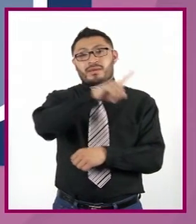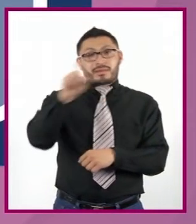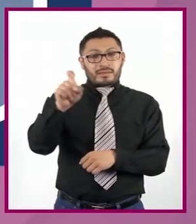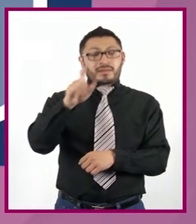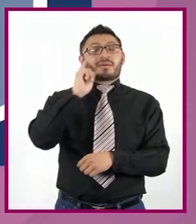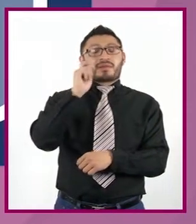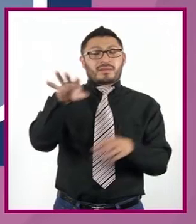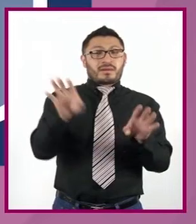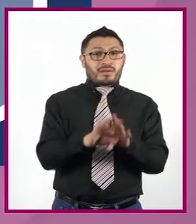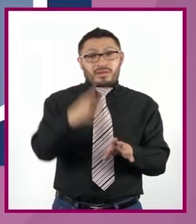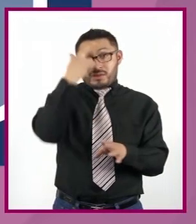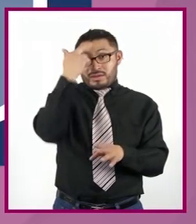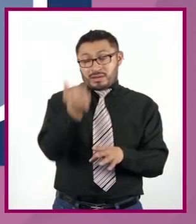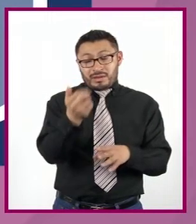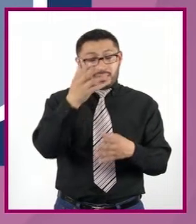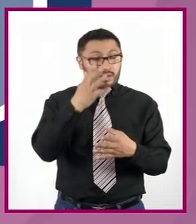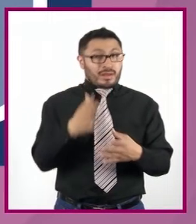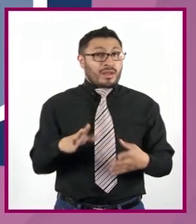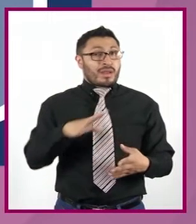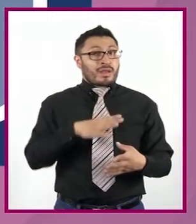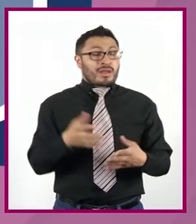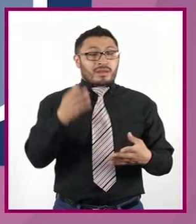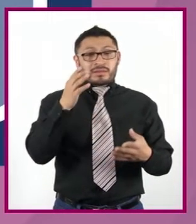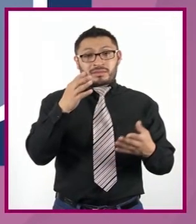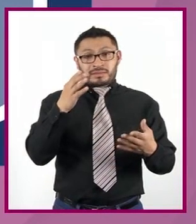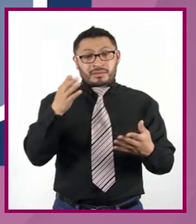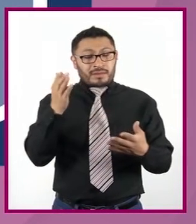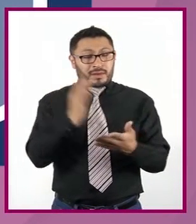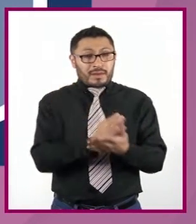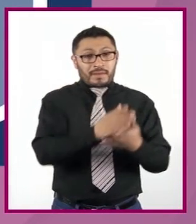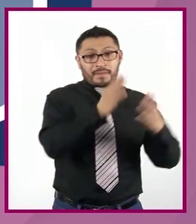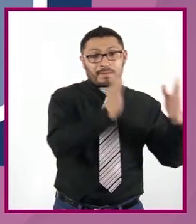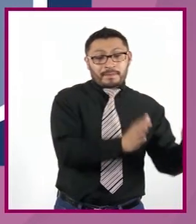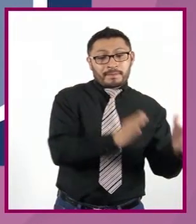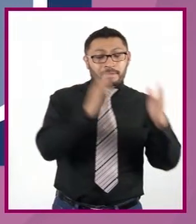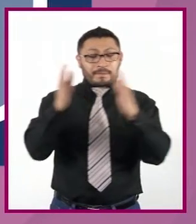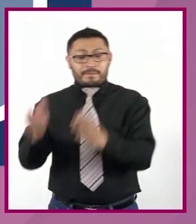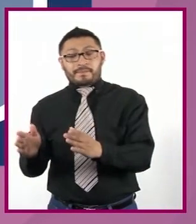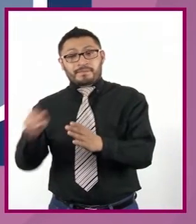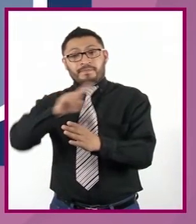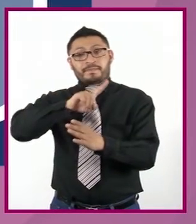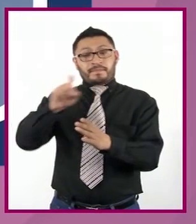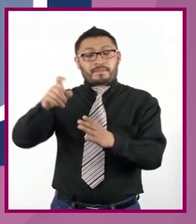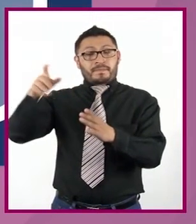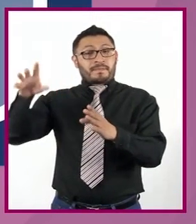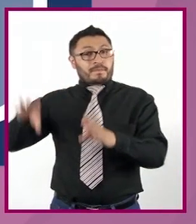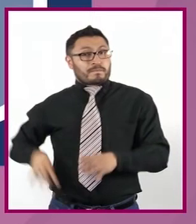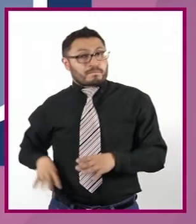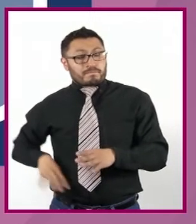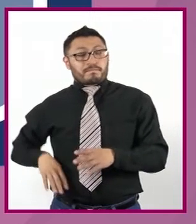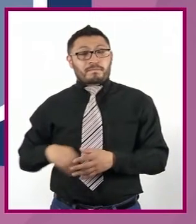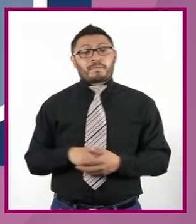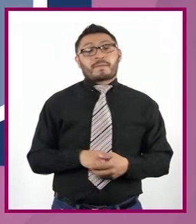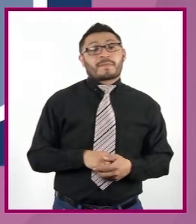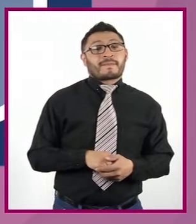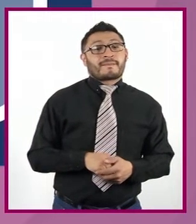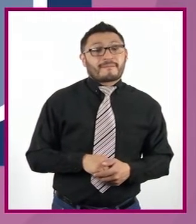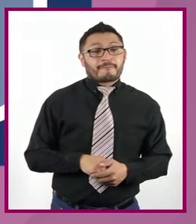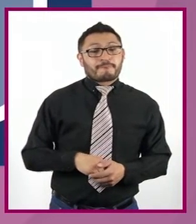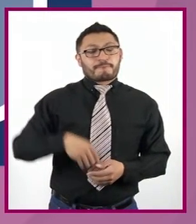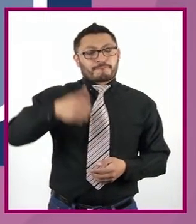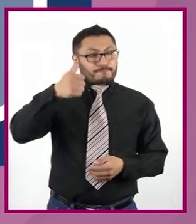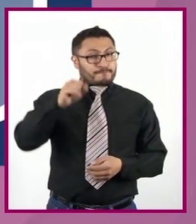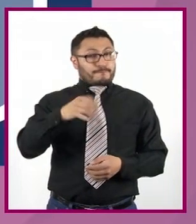a la razón entre una cantidad dada y un total de 100 elementos. Así